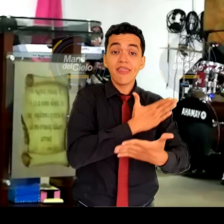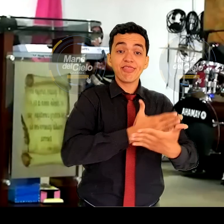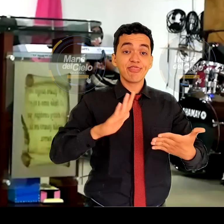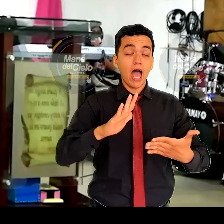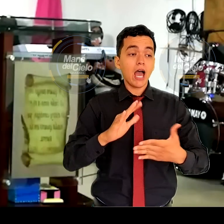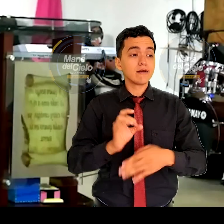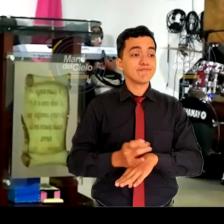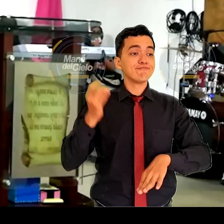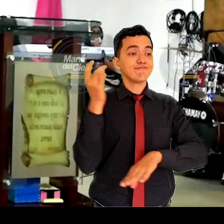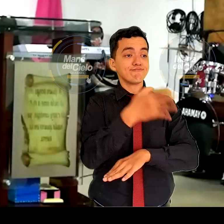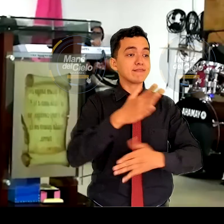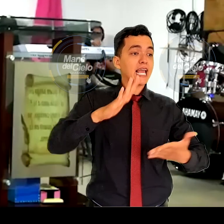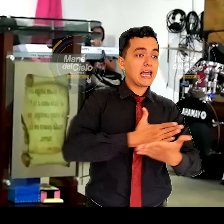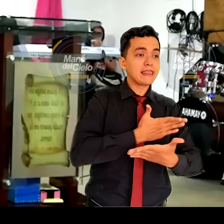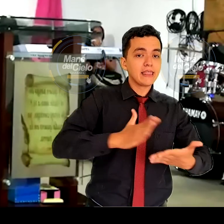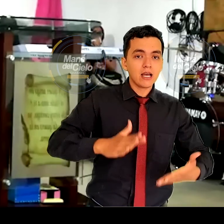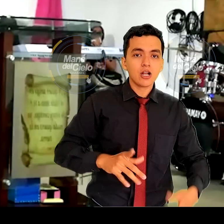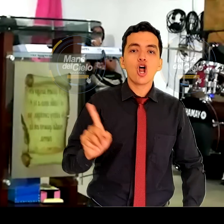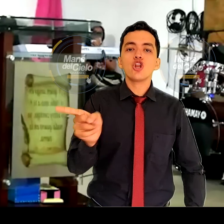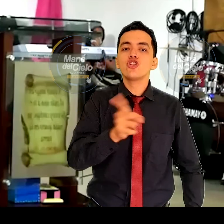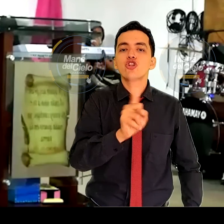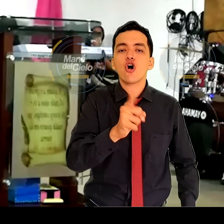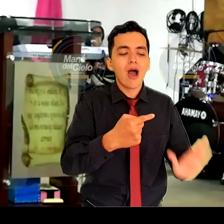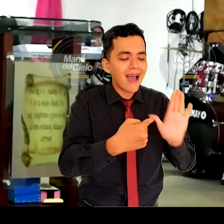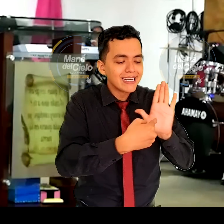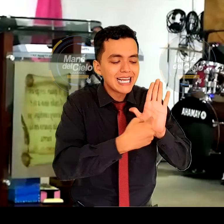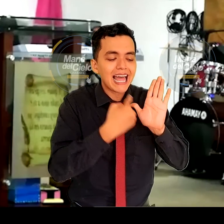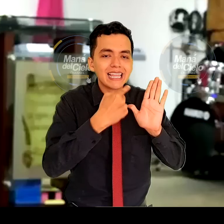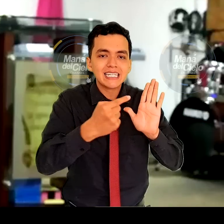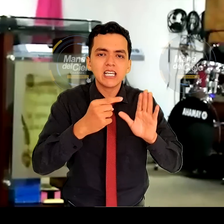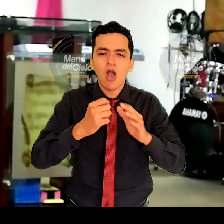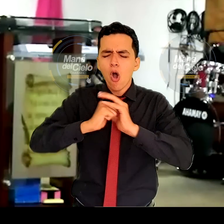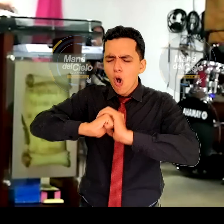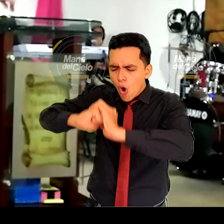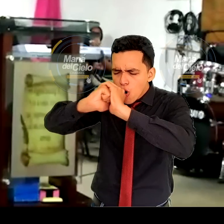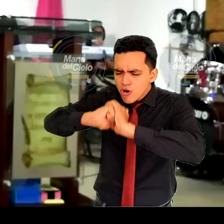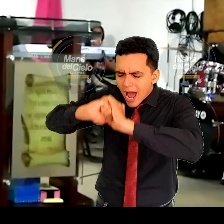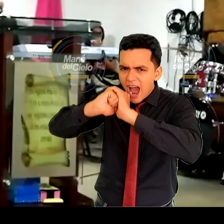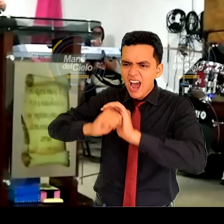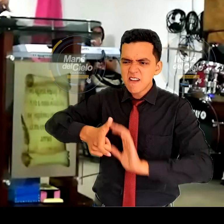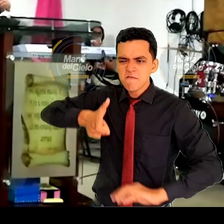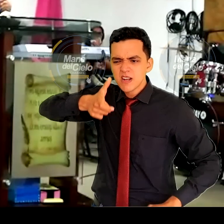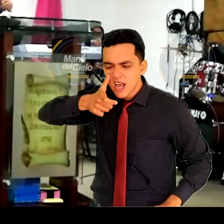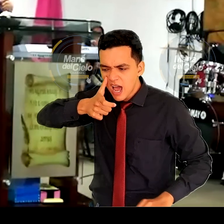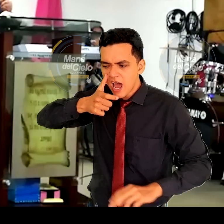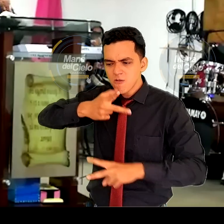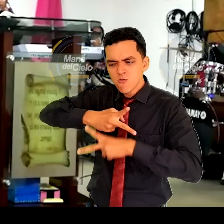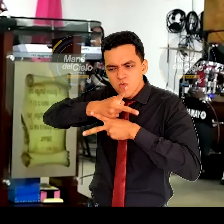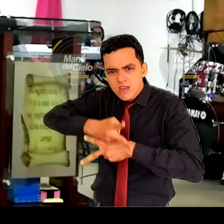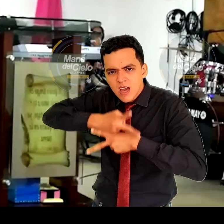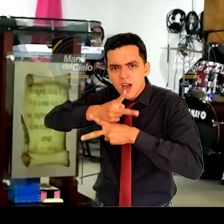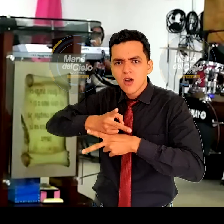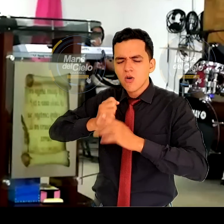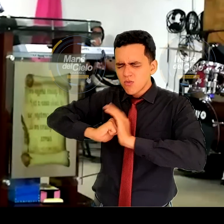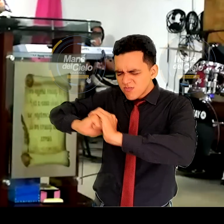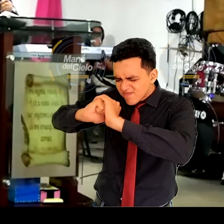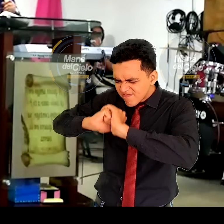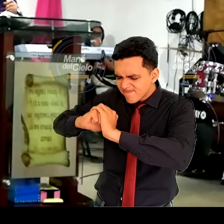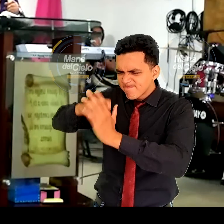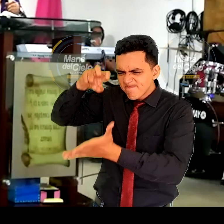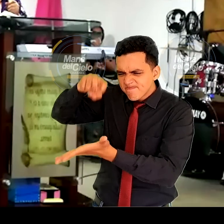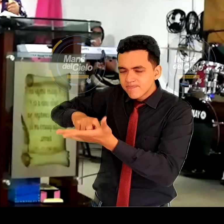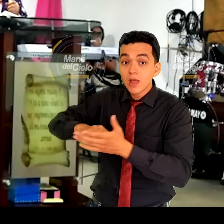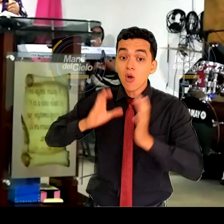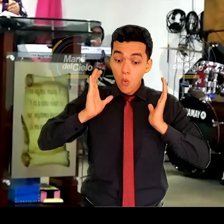cantando. El Señor dijo: velad y orad para que no entréis en tentación, porque a la verdad el espíritu es fuerte, pero la carne es